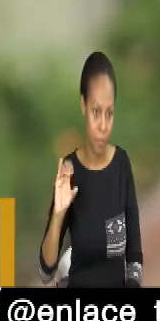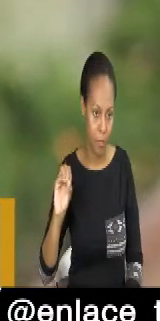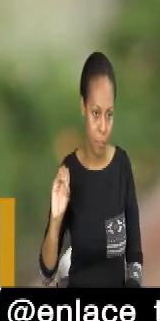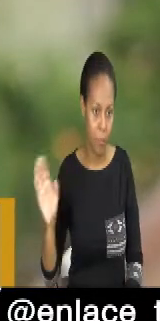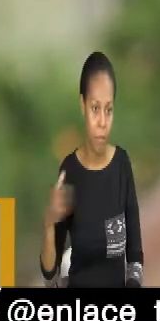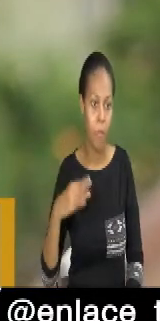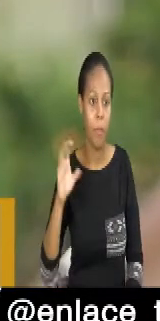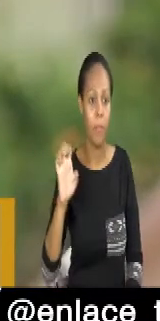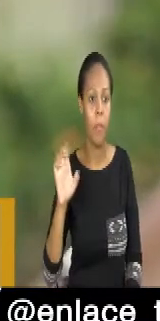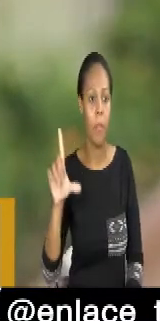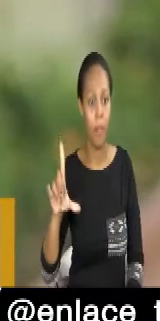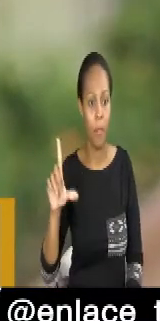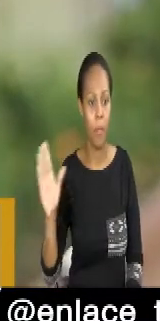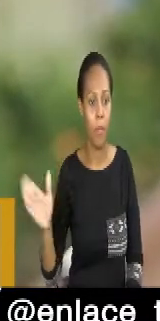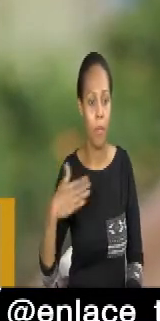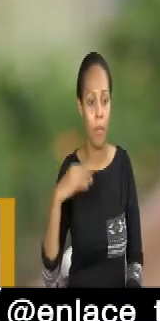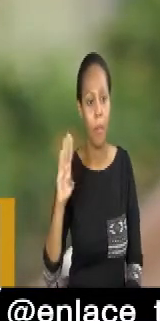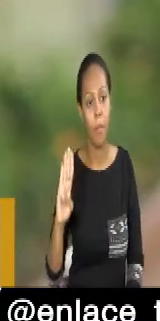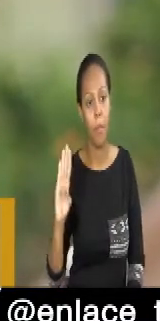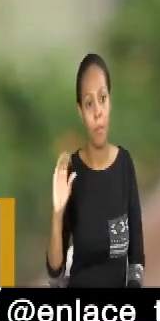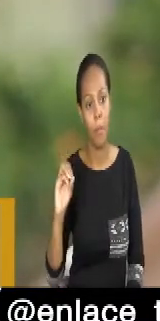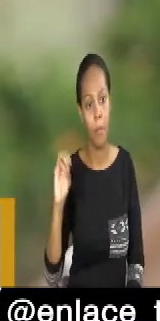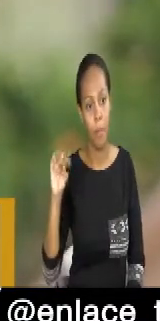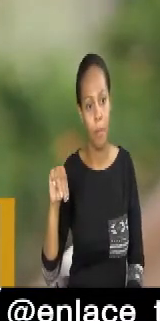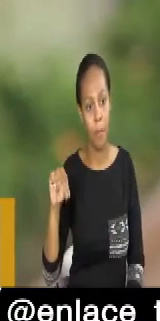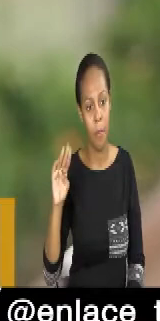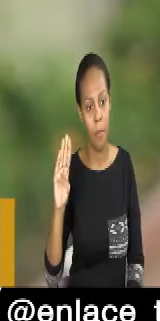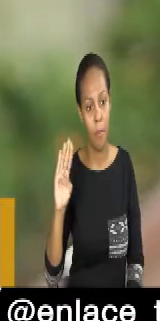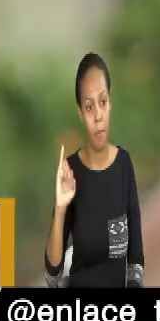reconozca como compositor y como cantante. Entonces,